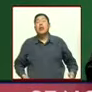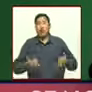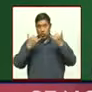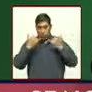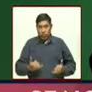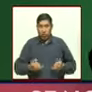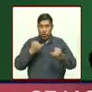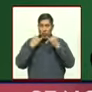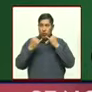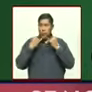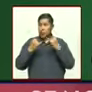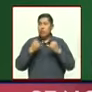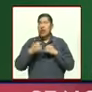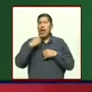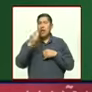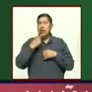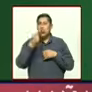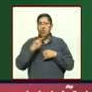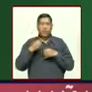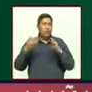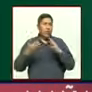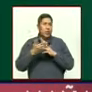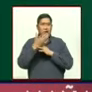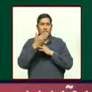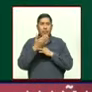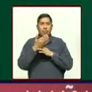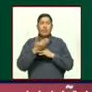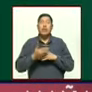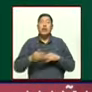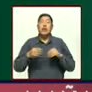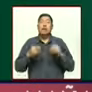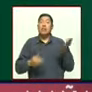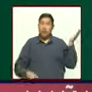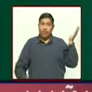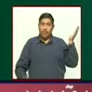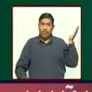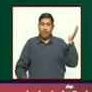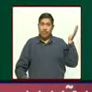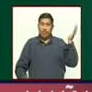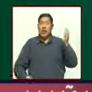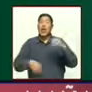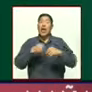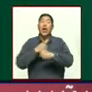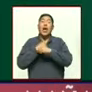una información, ha señalado a través de la plataforma X lo siguiente: